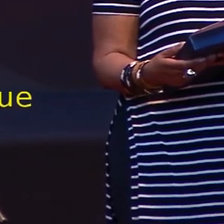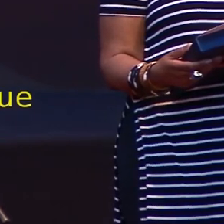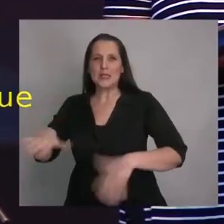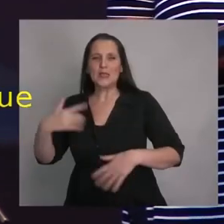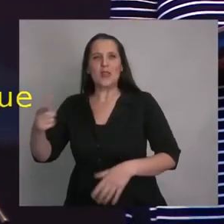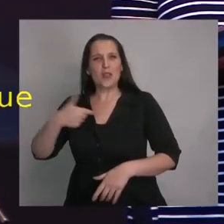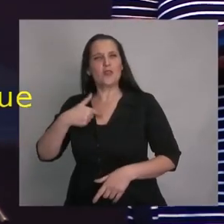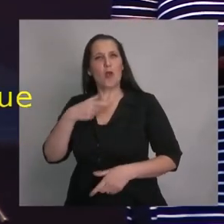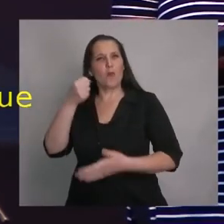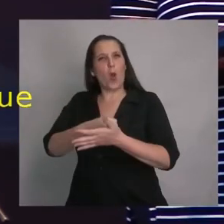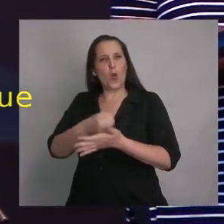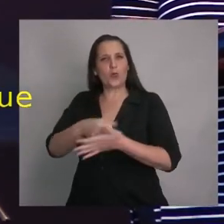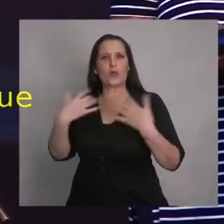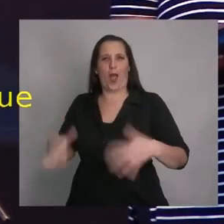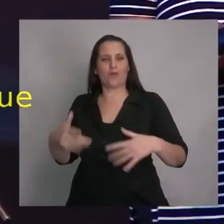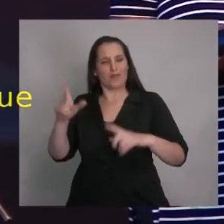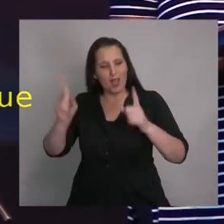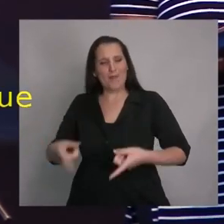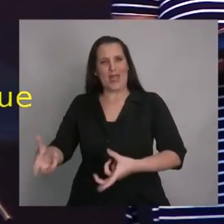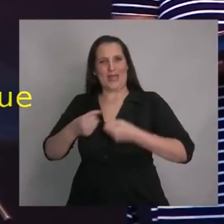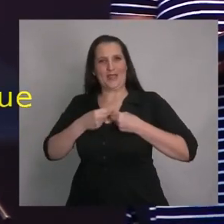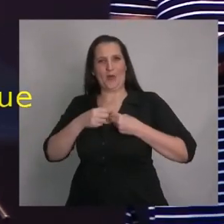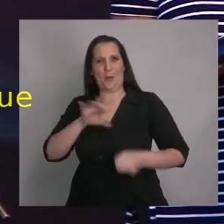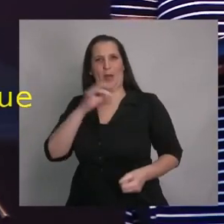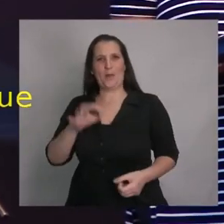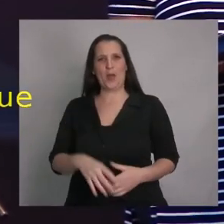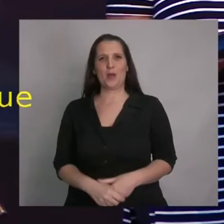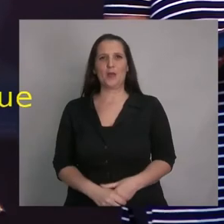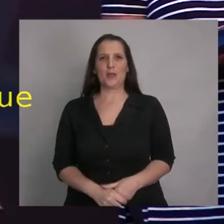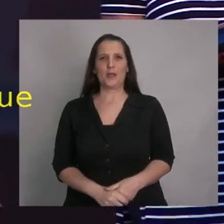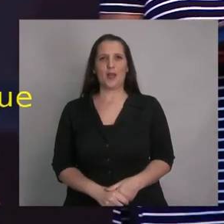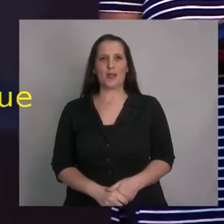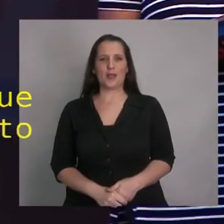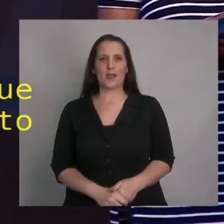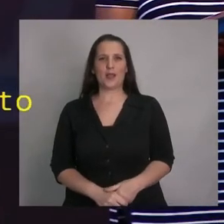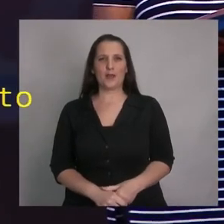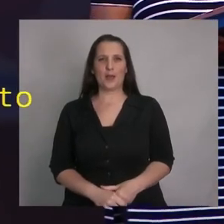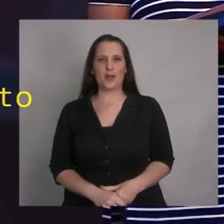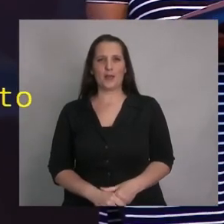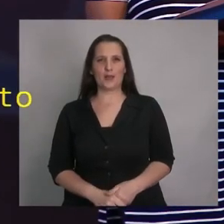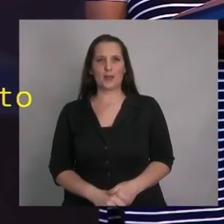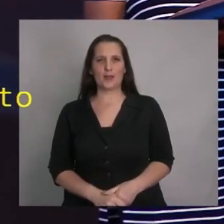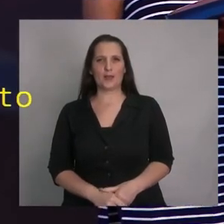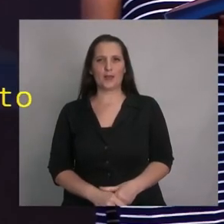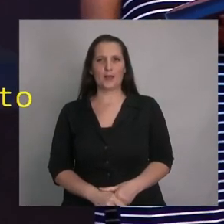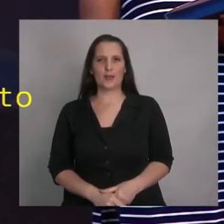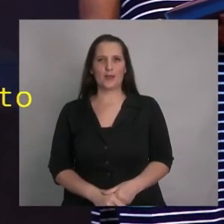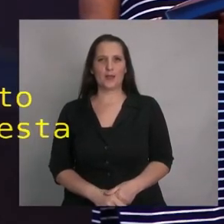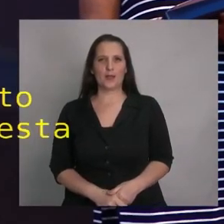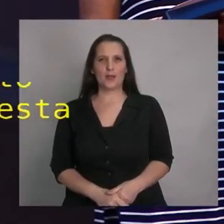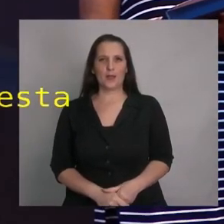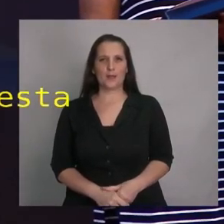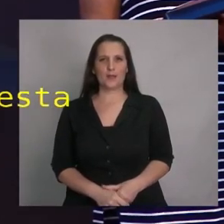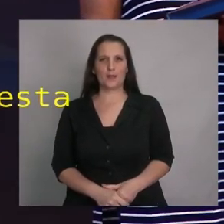yo también recibo este premio para todos los que pelean por los